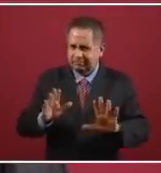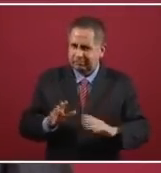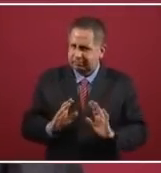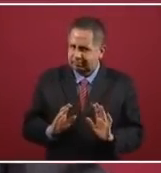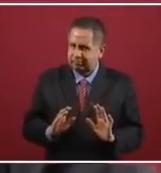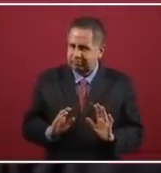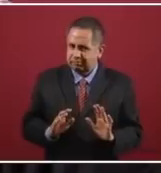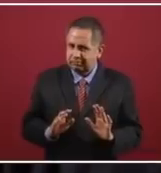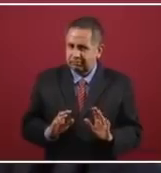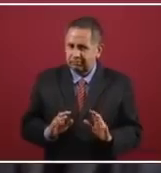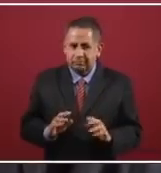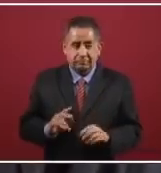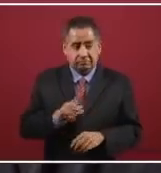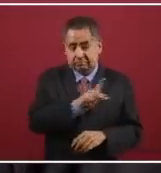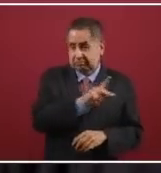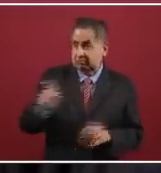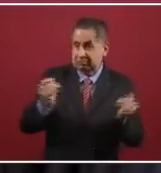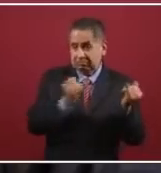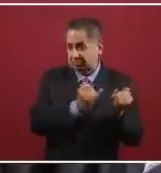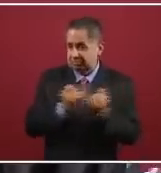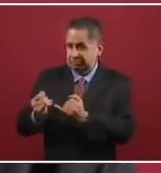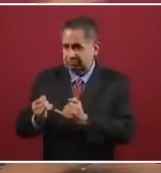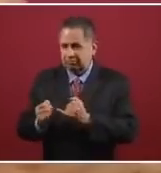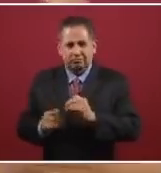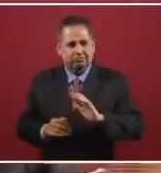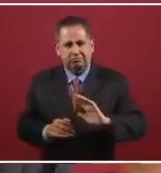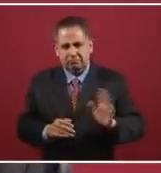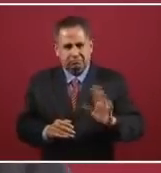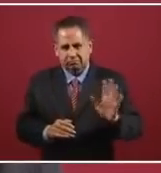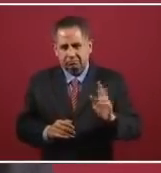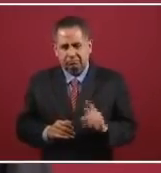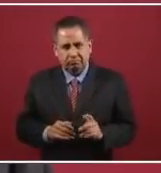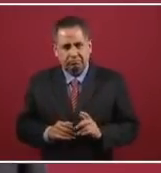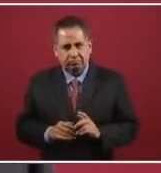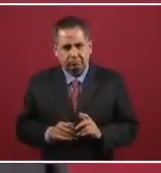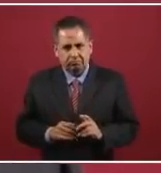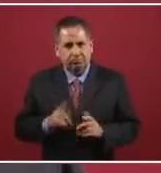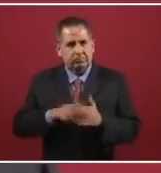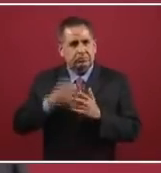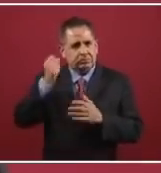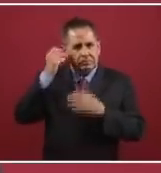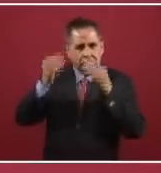Porque era igualar a todos. Eso fue una campaña.